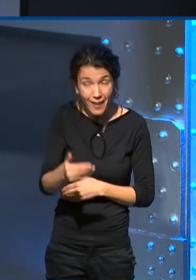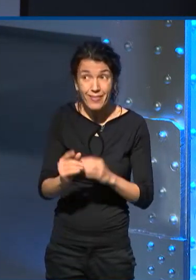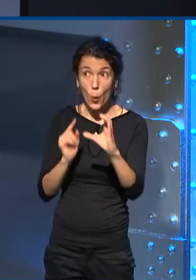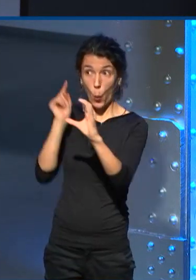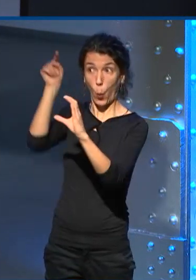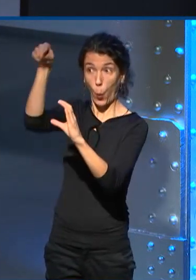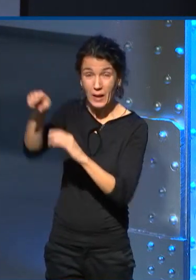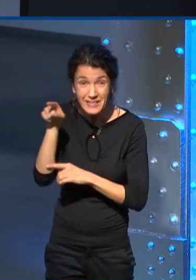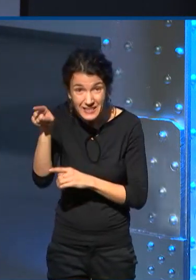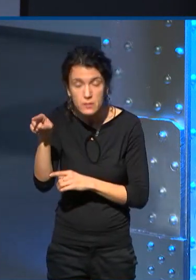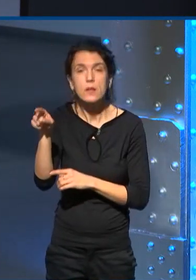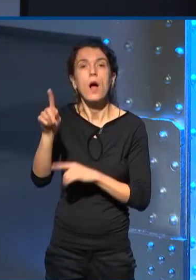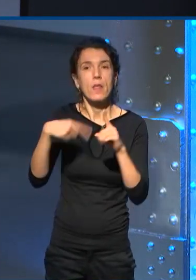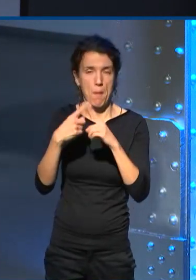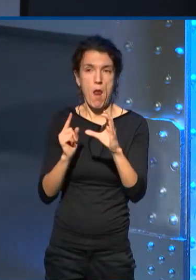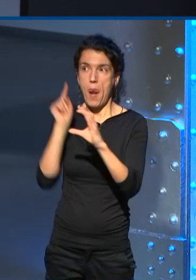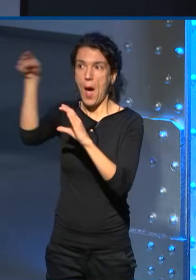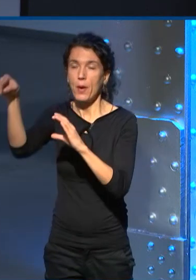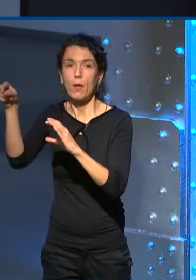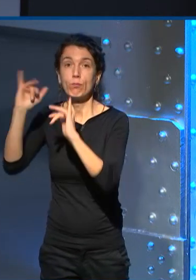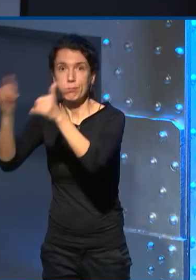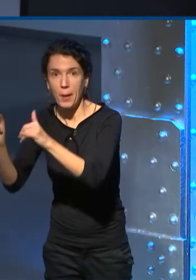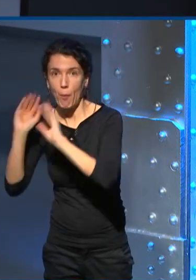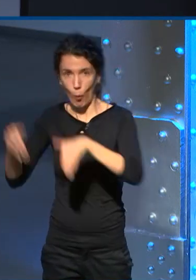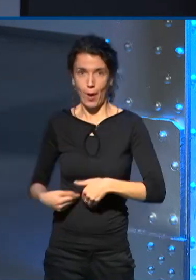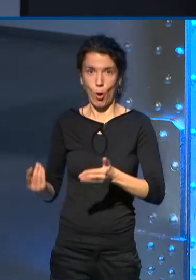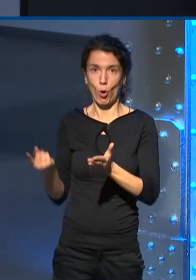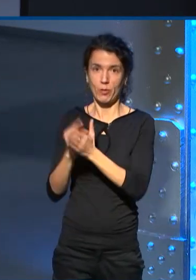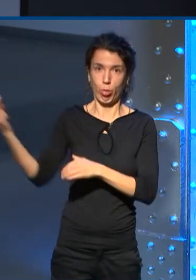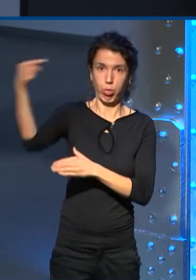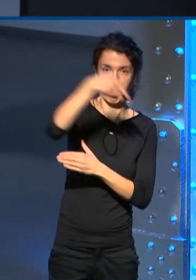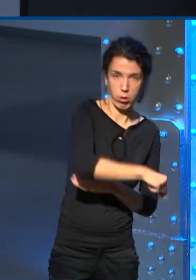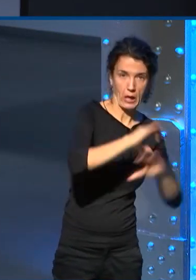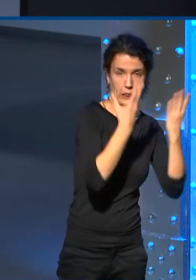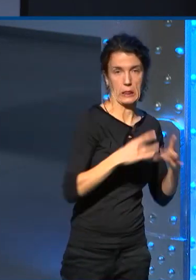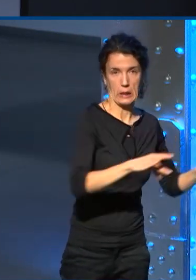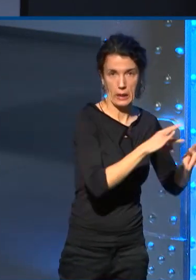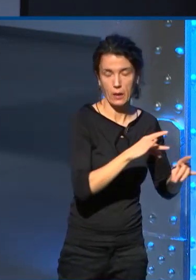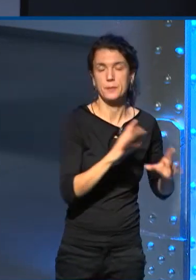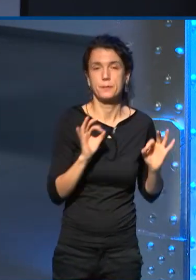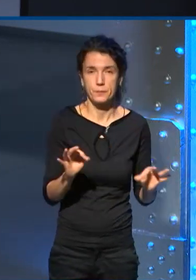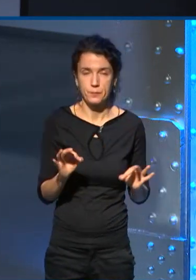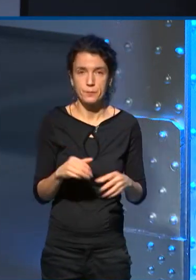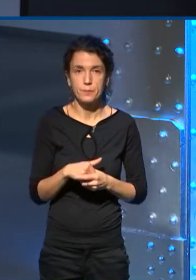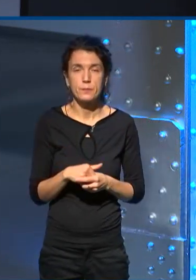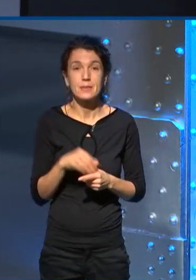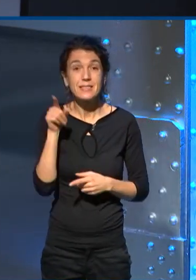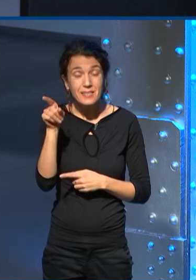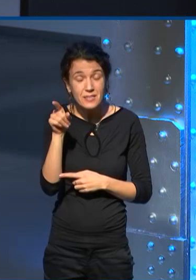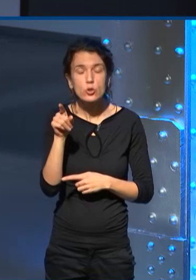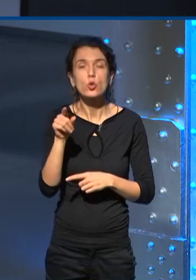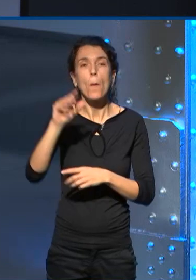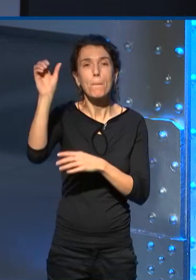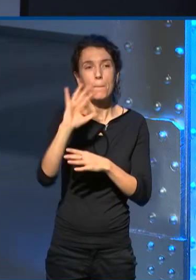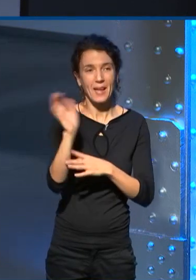allá tiene que tener además una nave para volver. O sea, antes de llegar a Marte hay que mandar muchas cosas. Y esto es de la película de